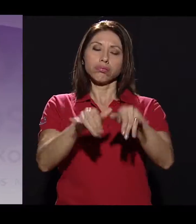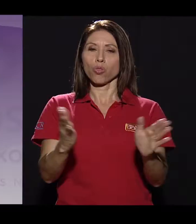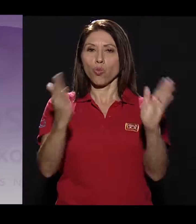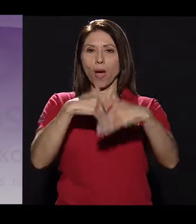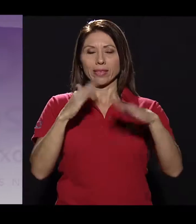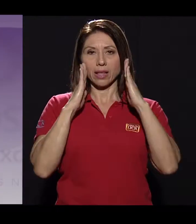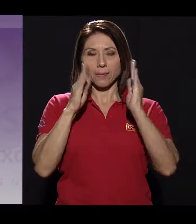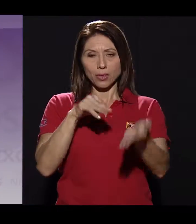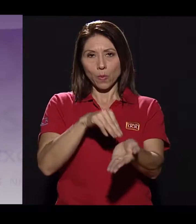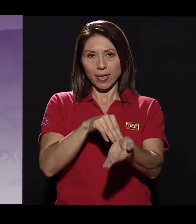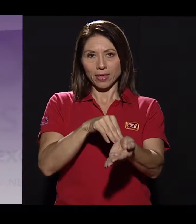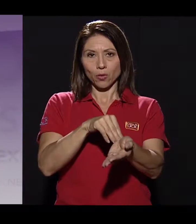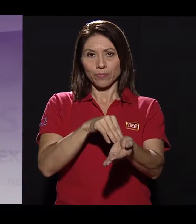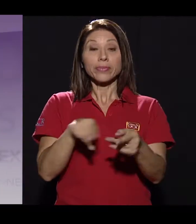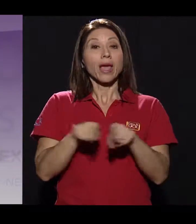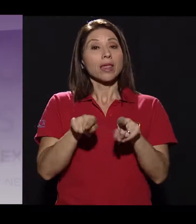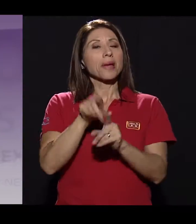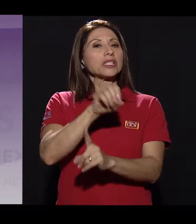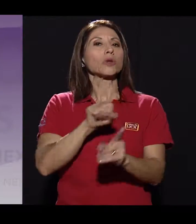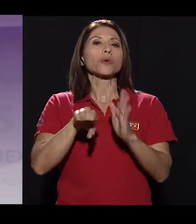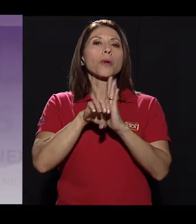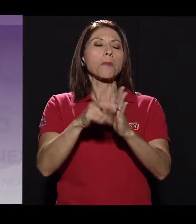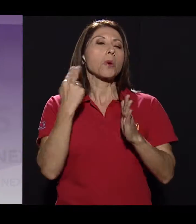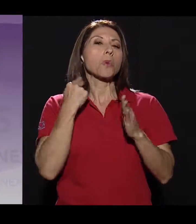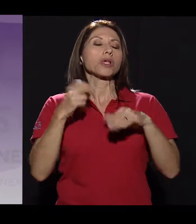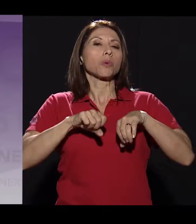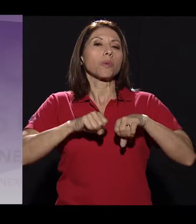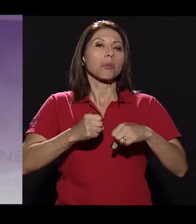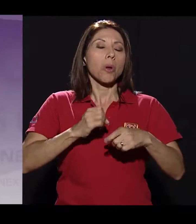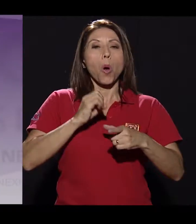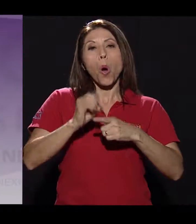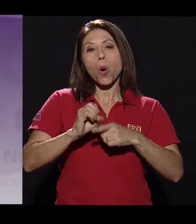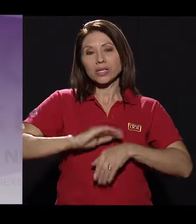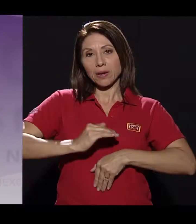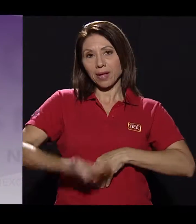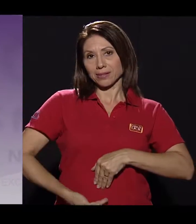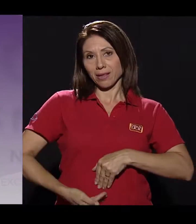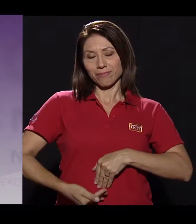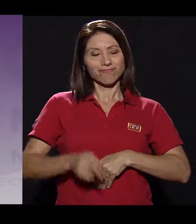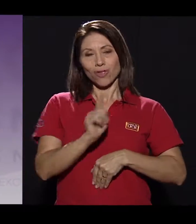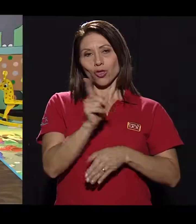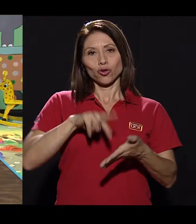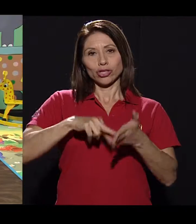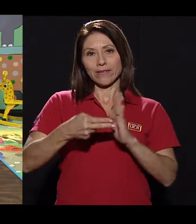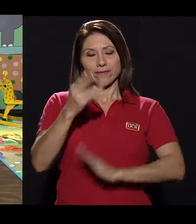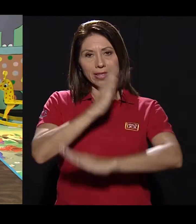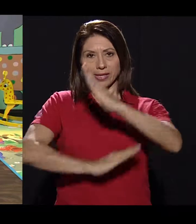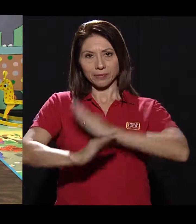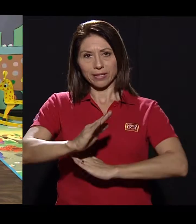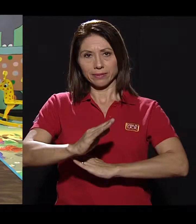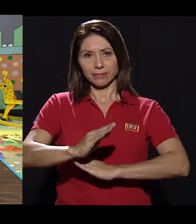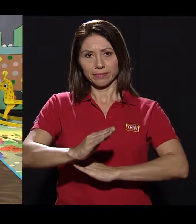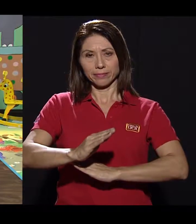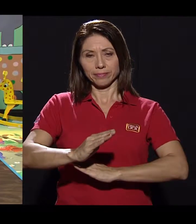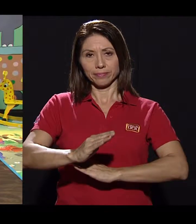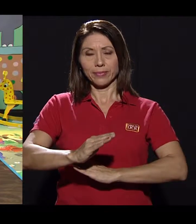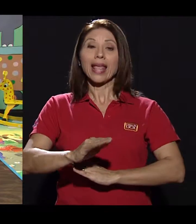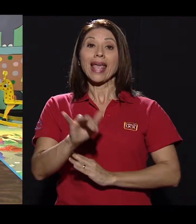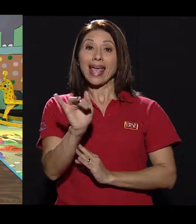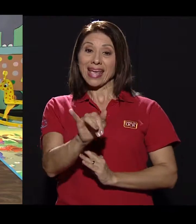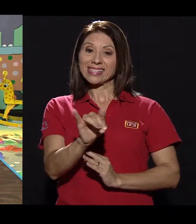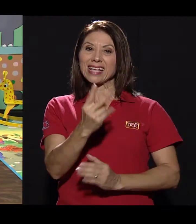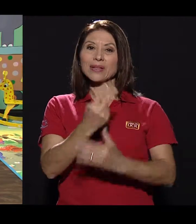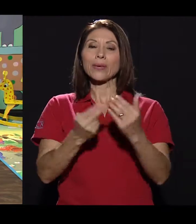tratamiento médico. Además, situaciones como tener una fractura temporal o estar embarazada tampoco califican como